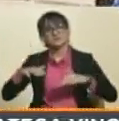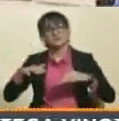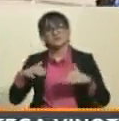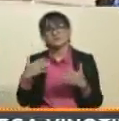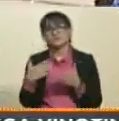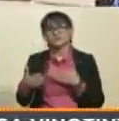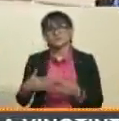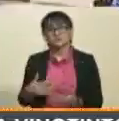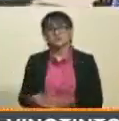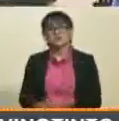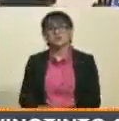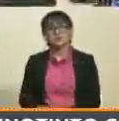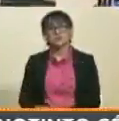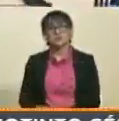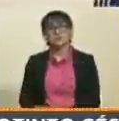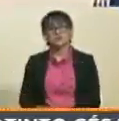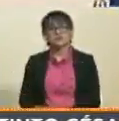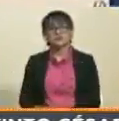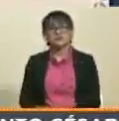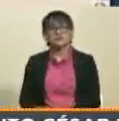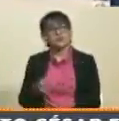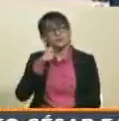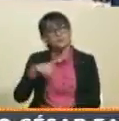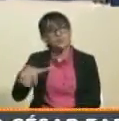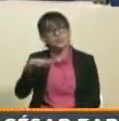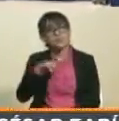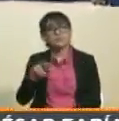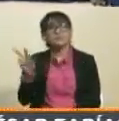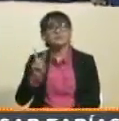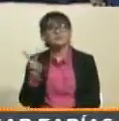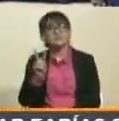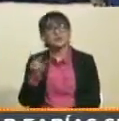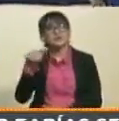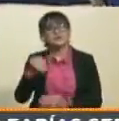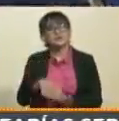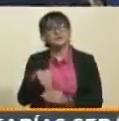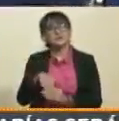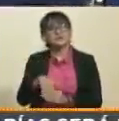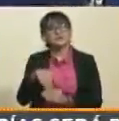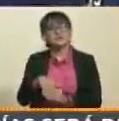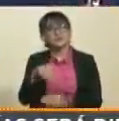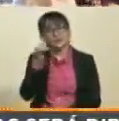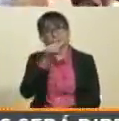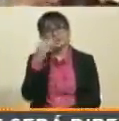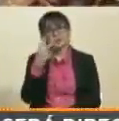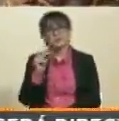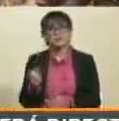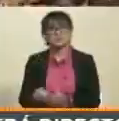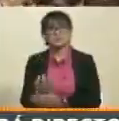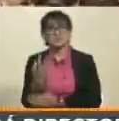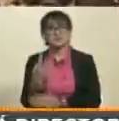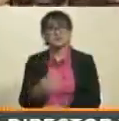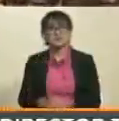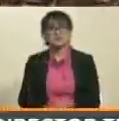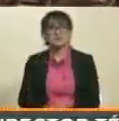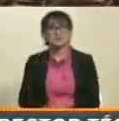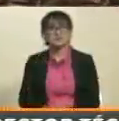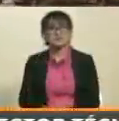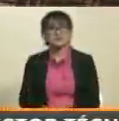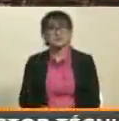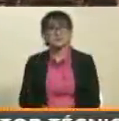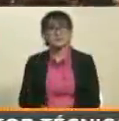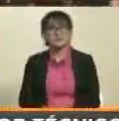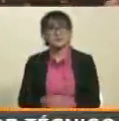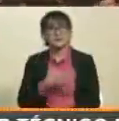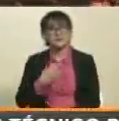o relampaguee, el pueblo de Venezuela va a elecciones el domingo 20 de mayo. Y el